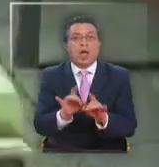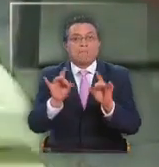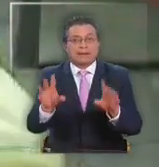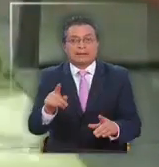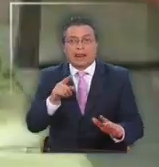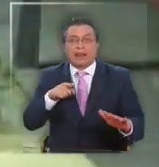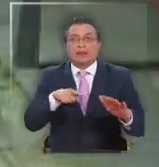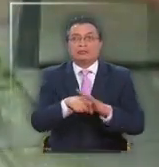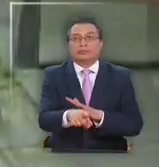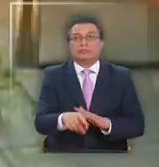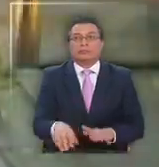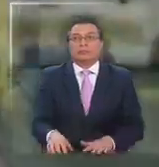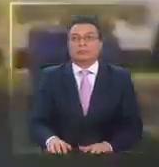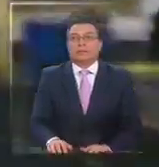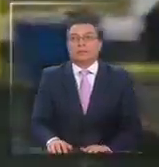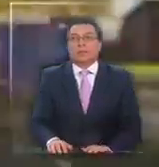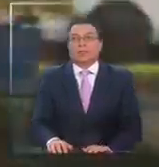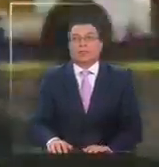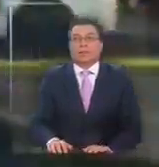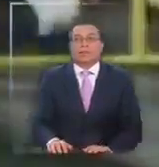procedimiento.